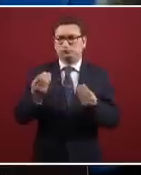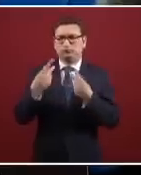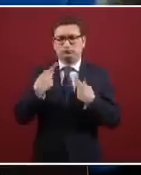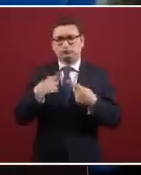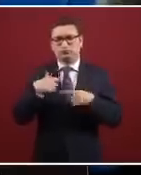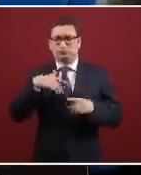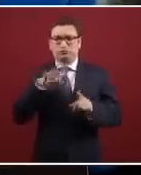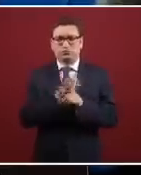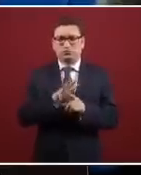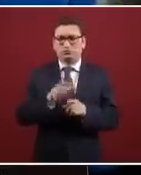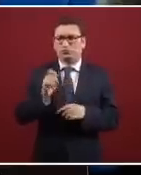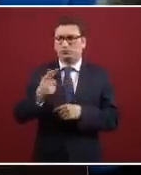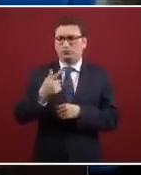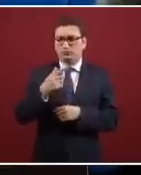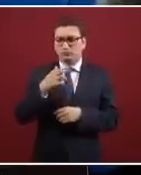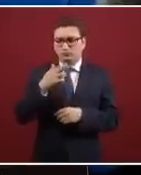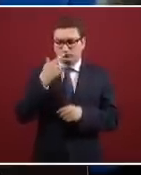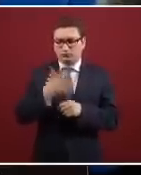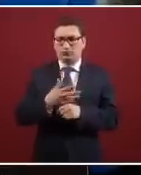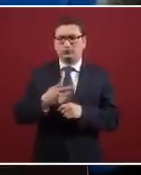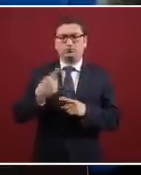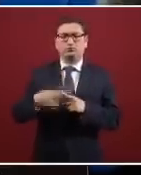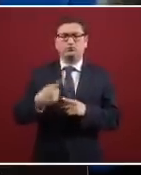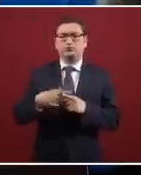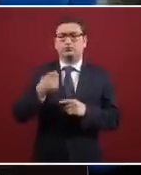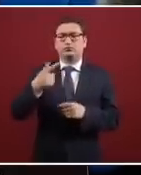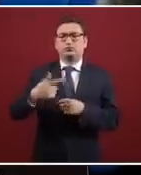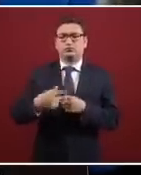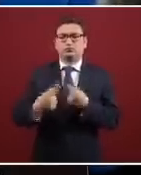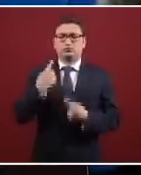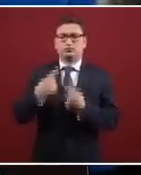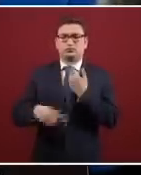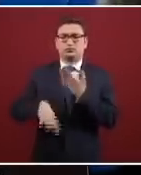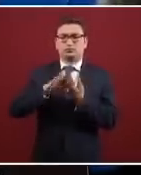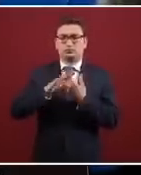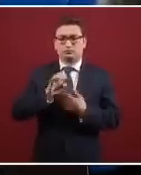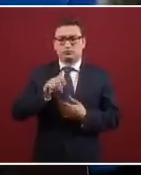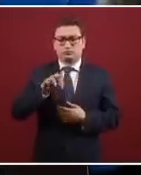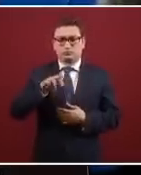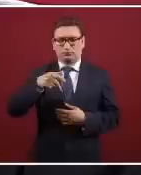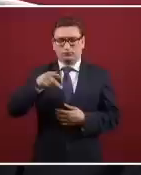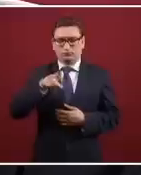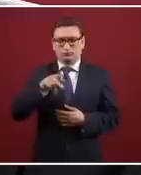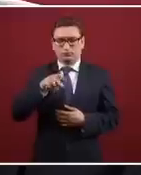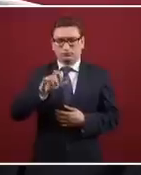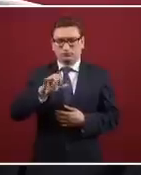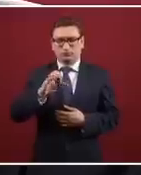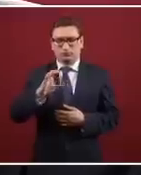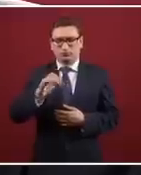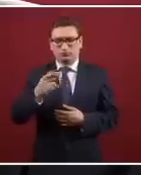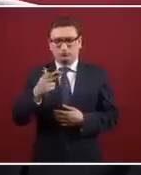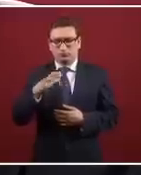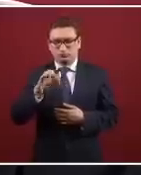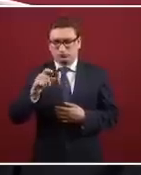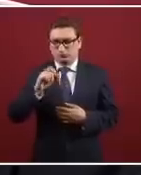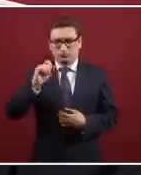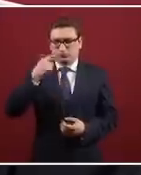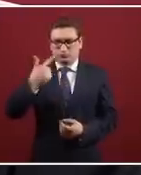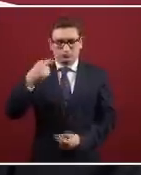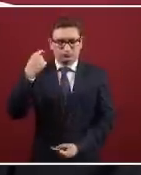hacer responsable de cualquier cosa que nos ocurra al diputado Enrique Ochoa y al actuario Guillermo Turrent de